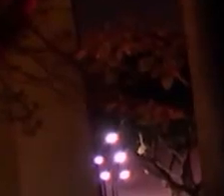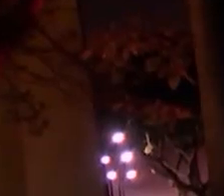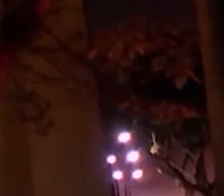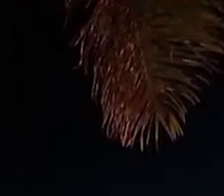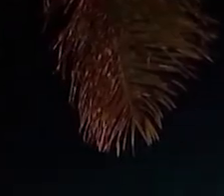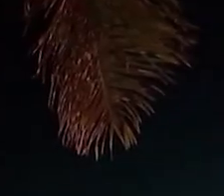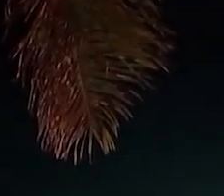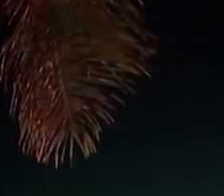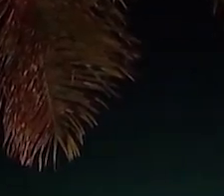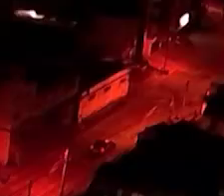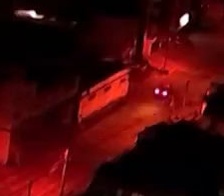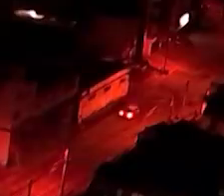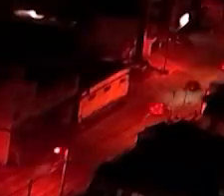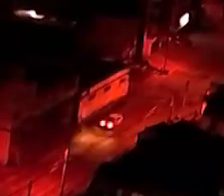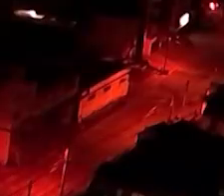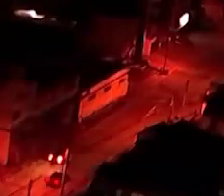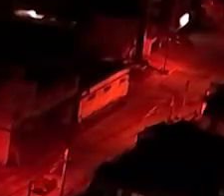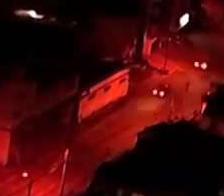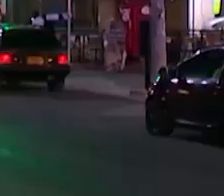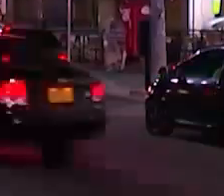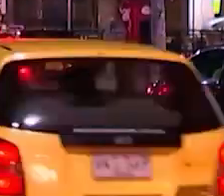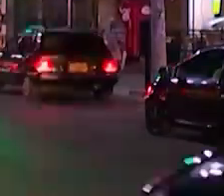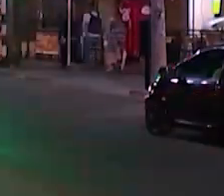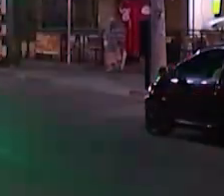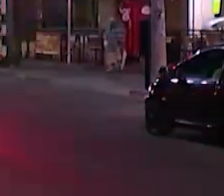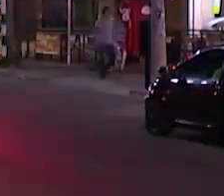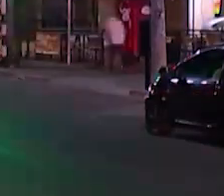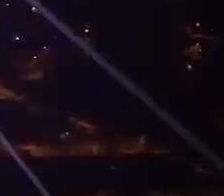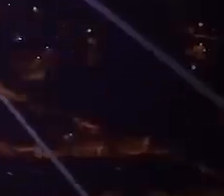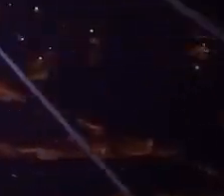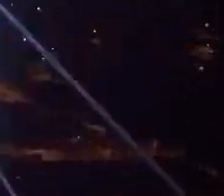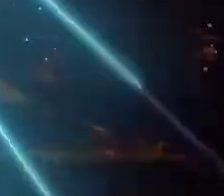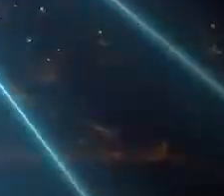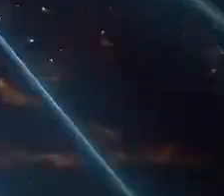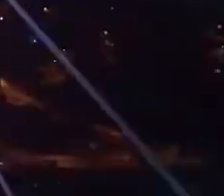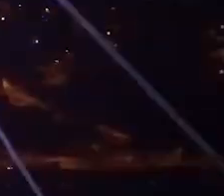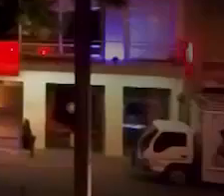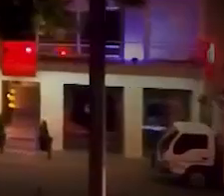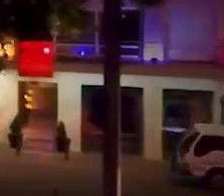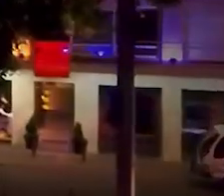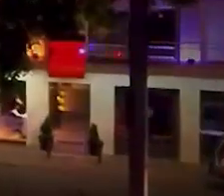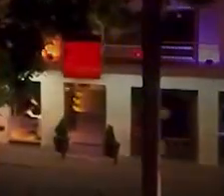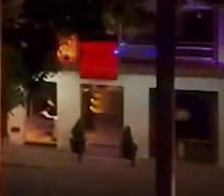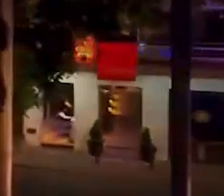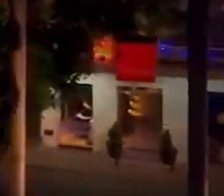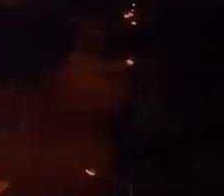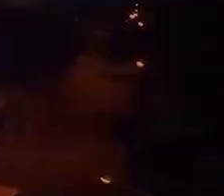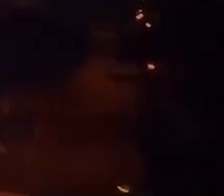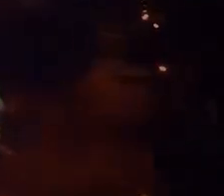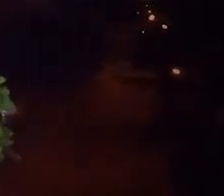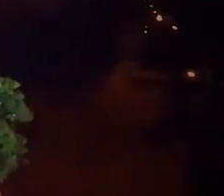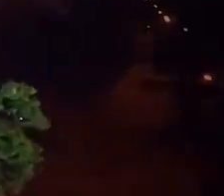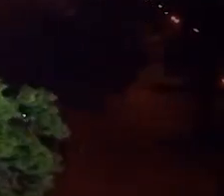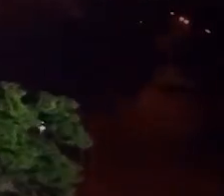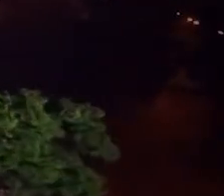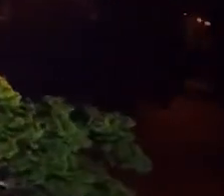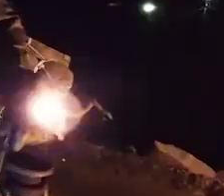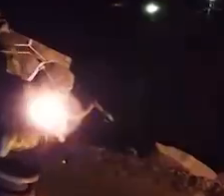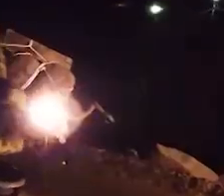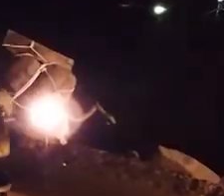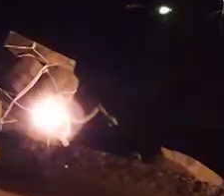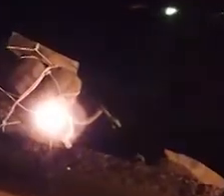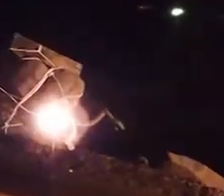A esta hora, Caldas, Quindío y Rizaralda se integran en la señal informativa más importante de la región.